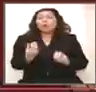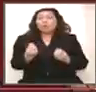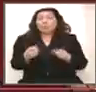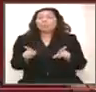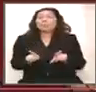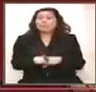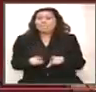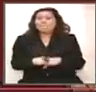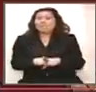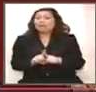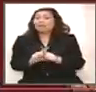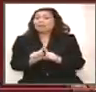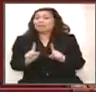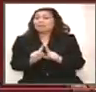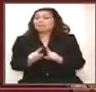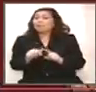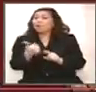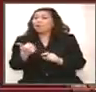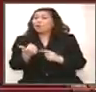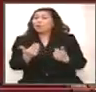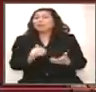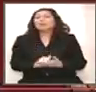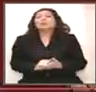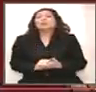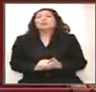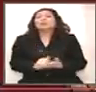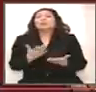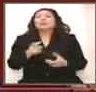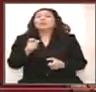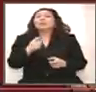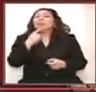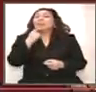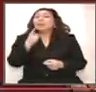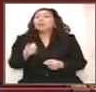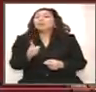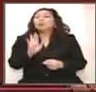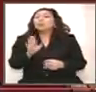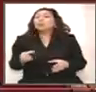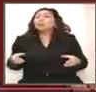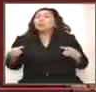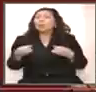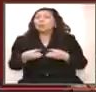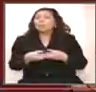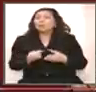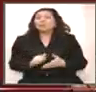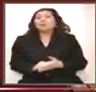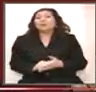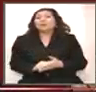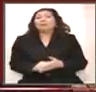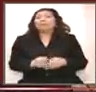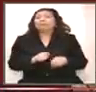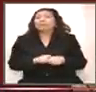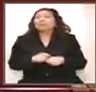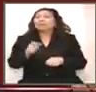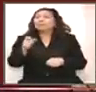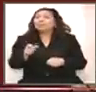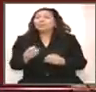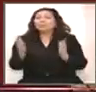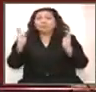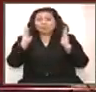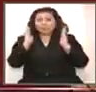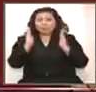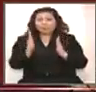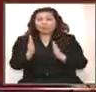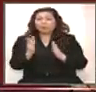Asimismo, a diferencia de otros delitos donde la gente denuncia su comisión, paradójicamente la trata de personas